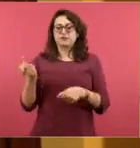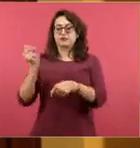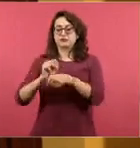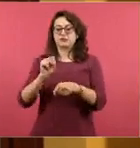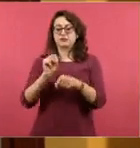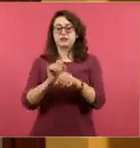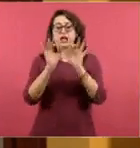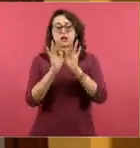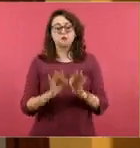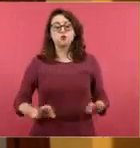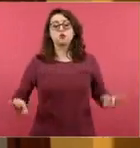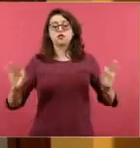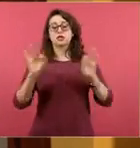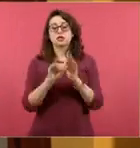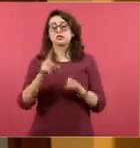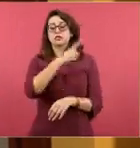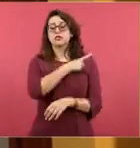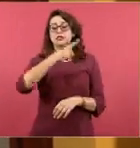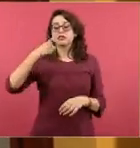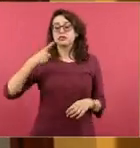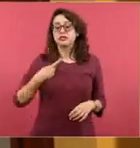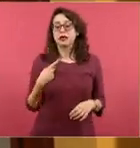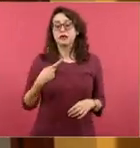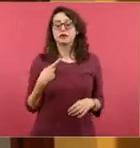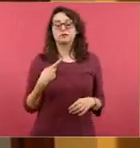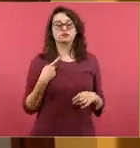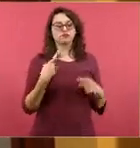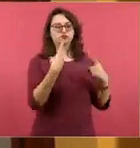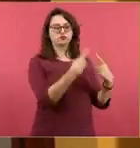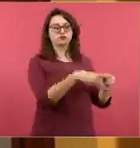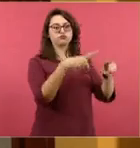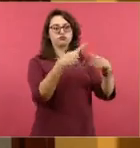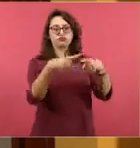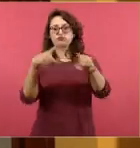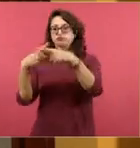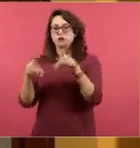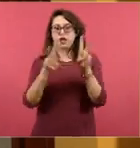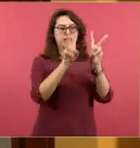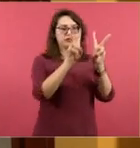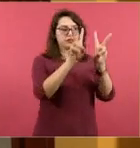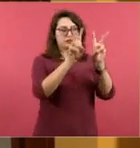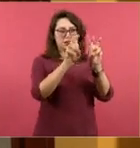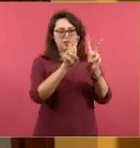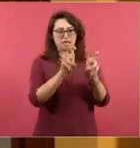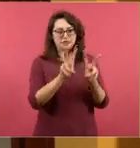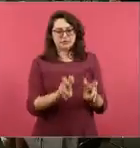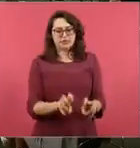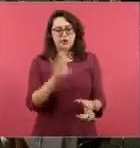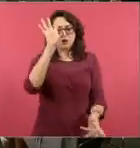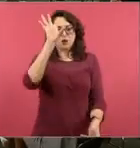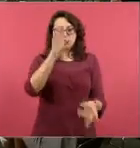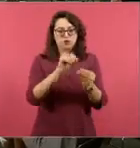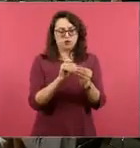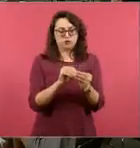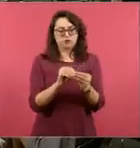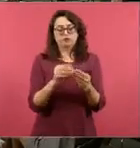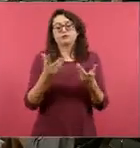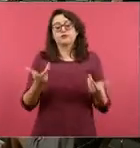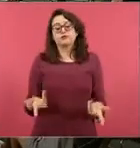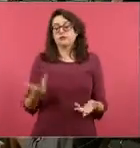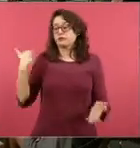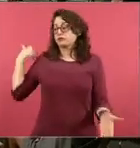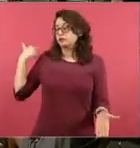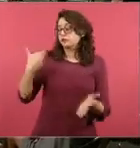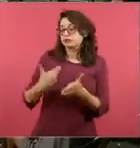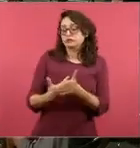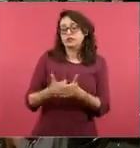importante, ¿no? Sabemos, reconocemos que dentro del sistema, bueno, se trabaja por asignaturas y que esta